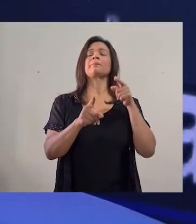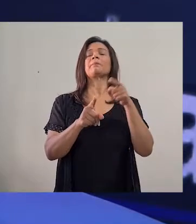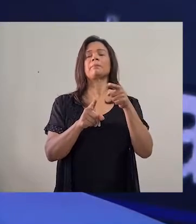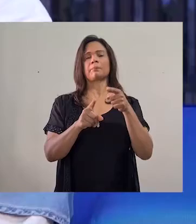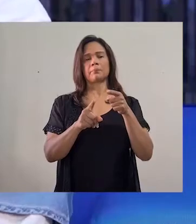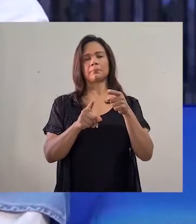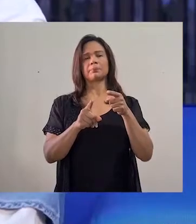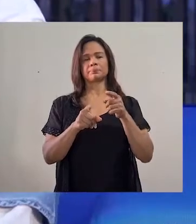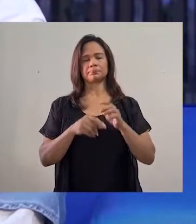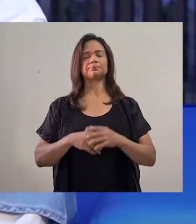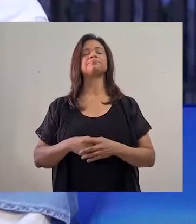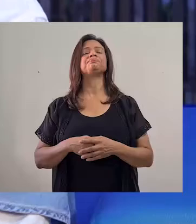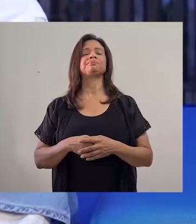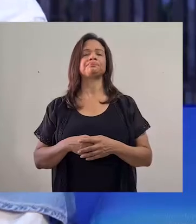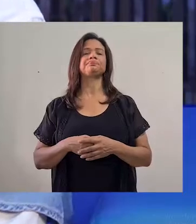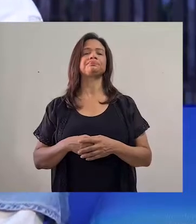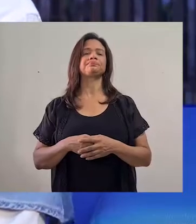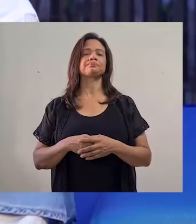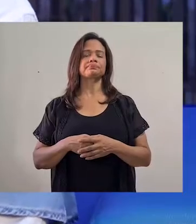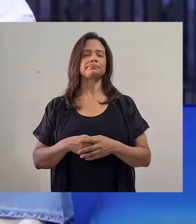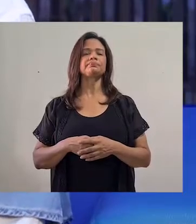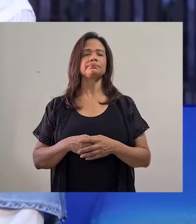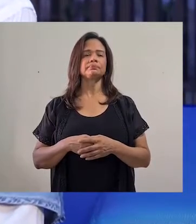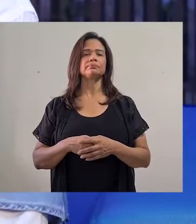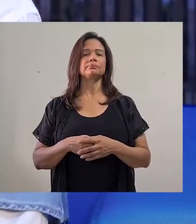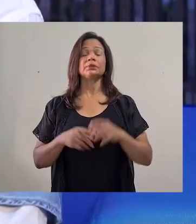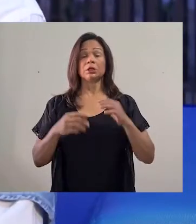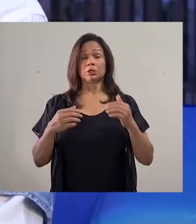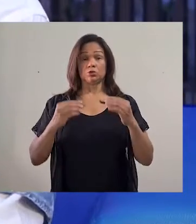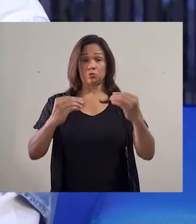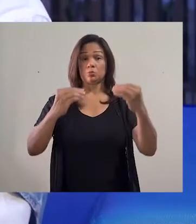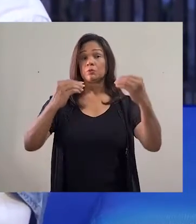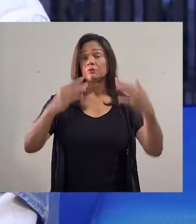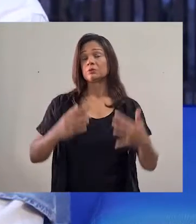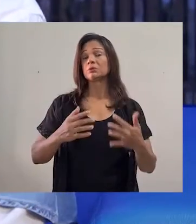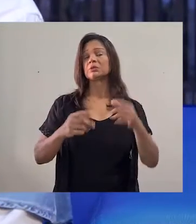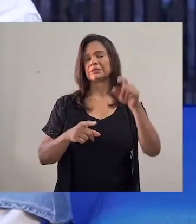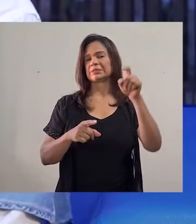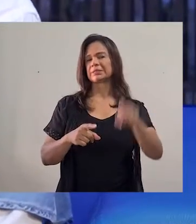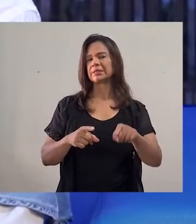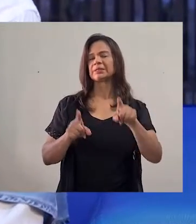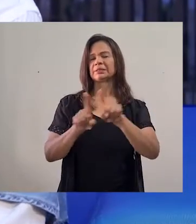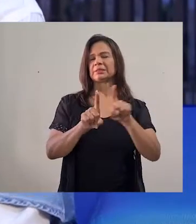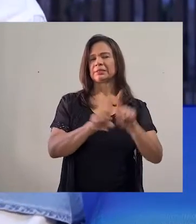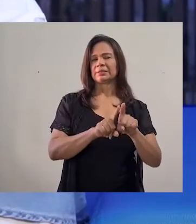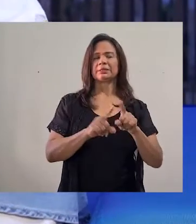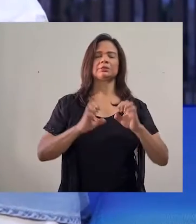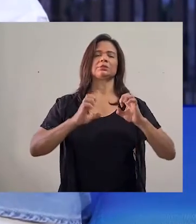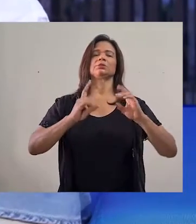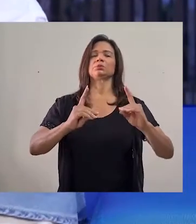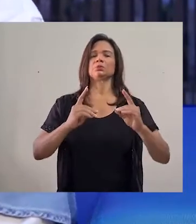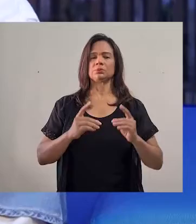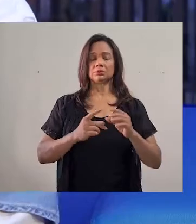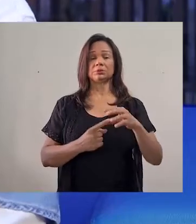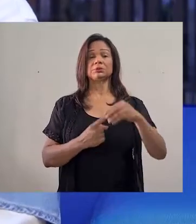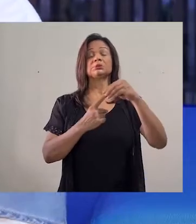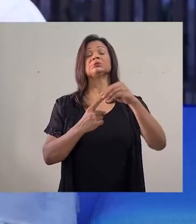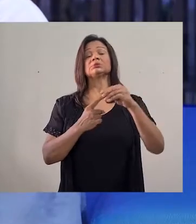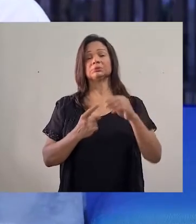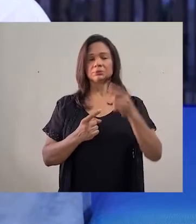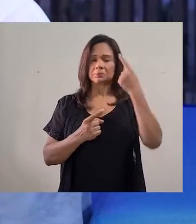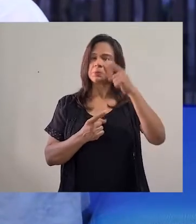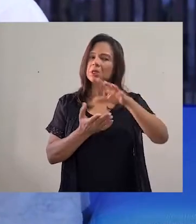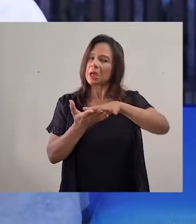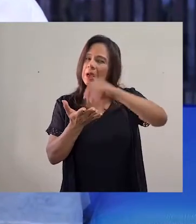Ese era justamente el punto que no quería que se me escapara, y es el de los docentes que necesitan también una